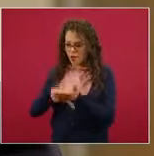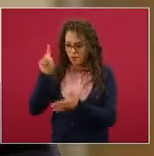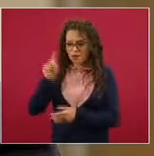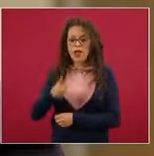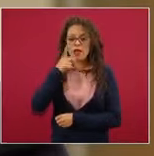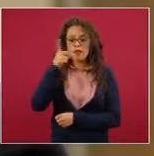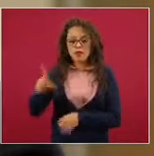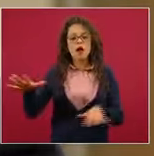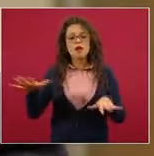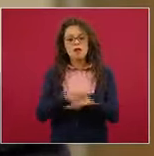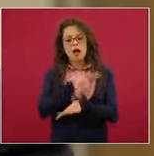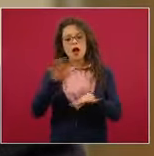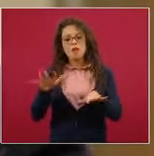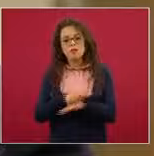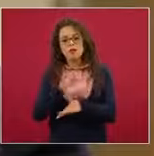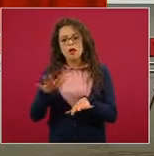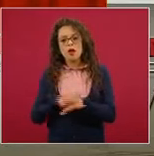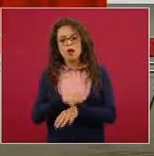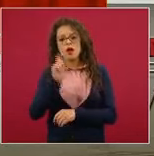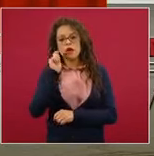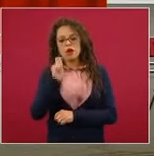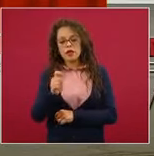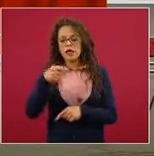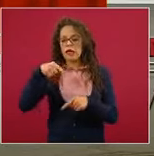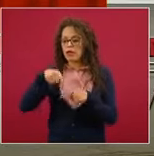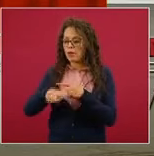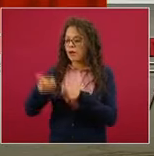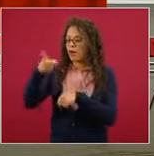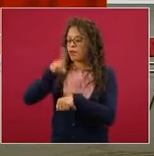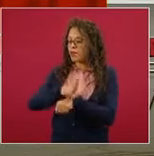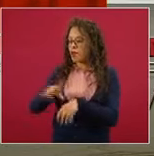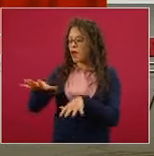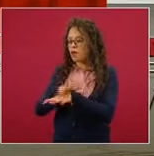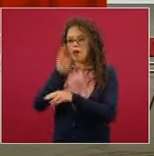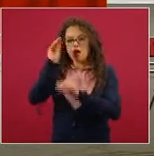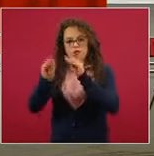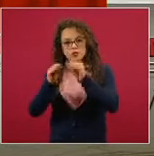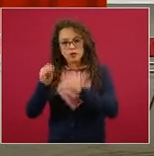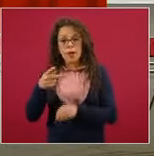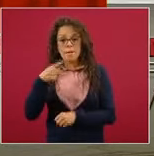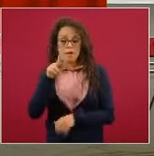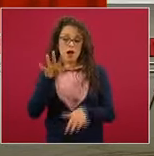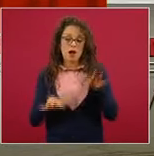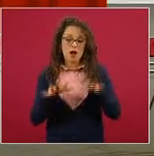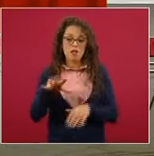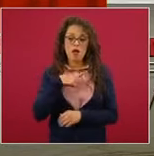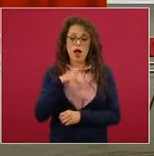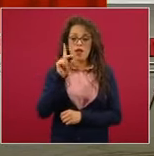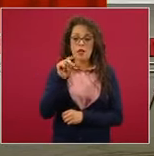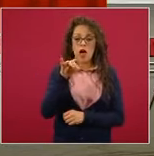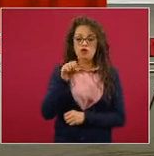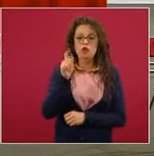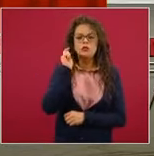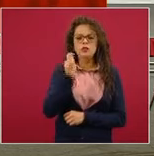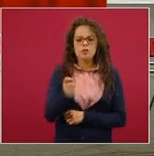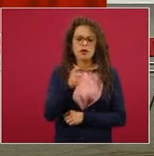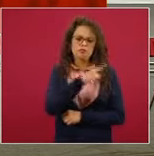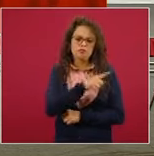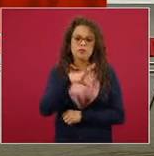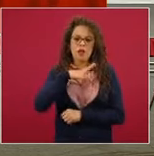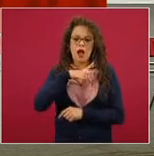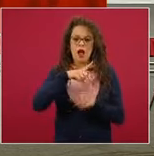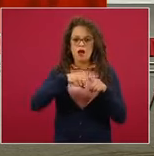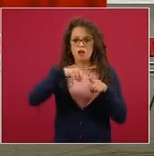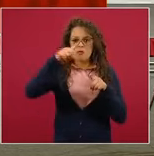definición operacional a partir de tal día. Verán datos anómalos, a veces se ve una curva epidémica que de repente tiene un pico y